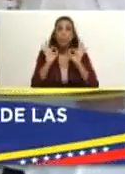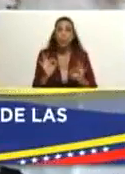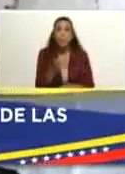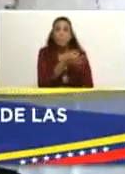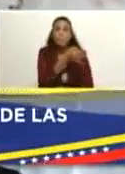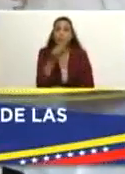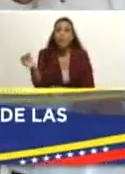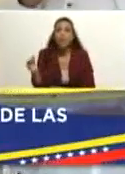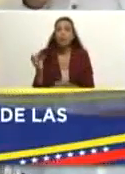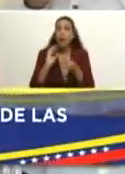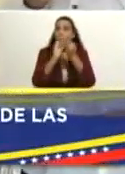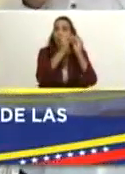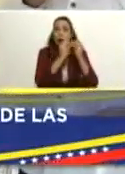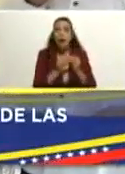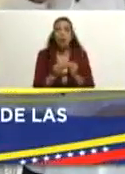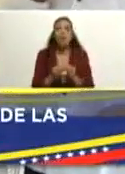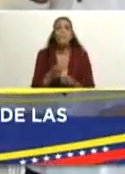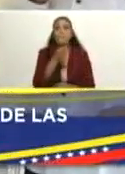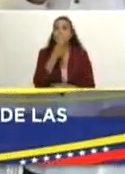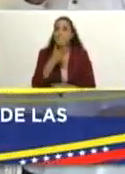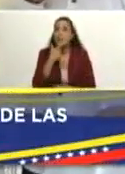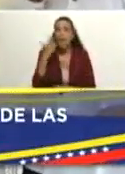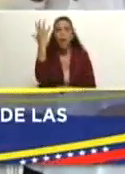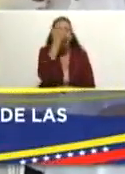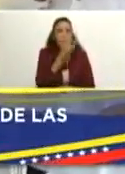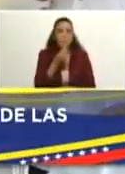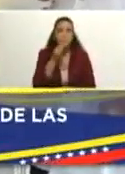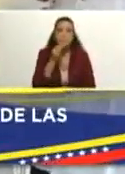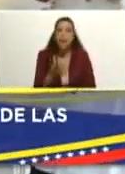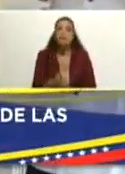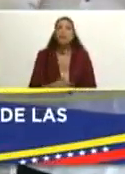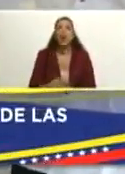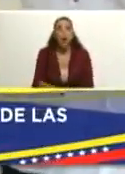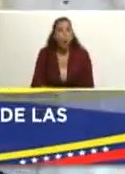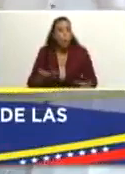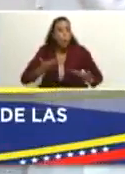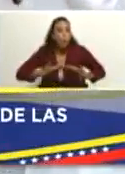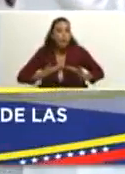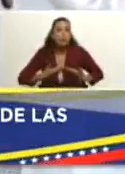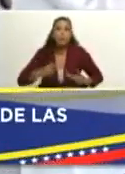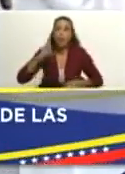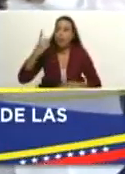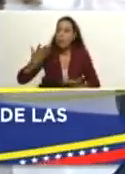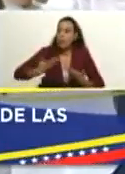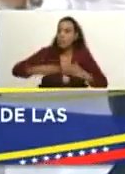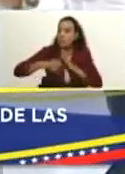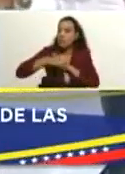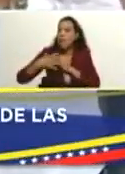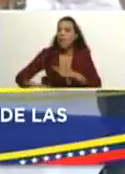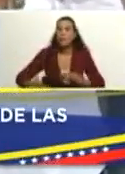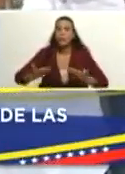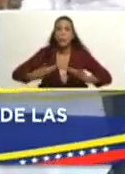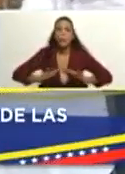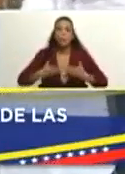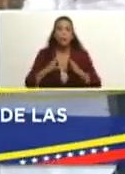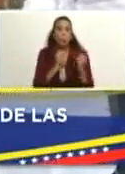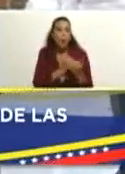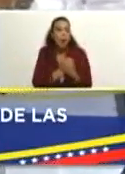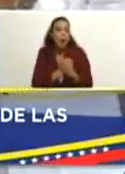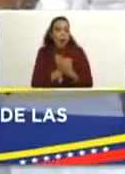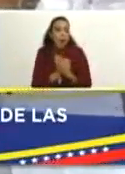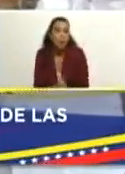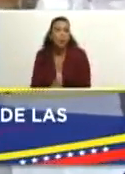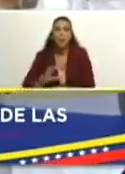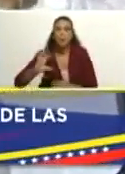pepita, arregladita. Bella, hermosa. Bella y hermosa. Como lo merecemos todo. Lo que dame un abrazo, aquí damos el corazón